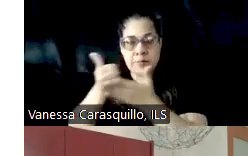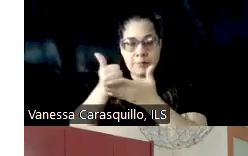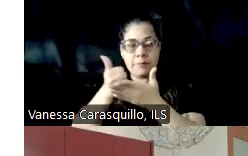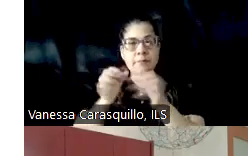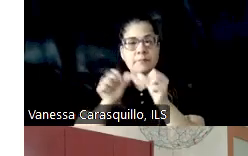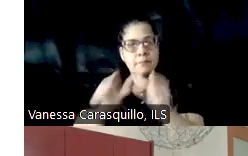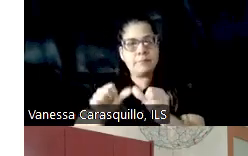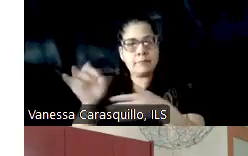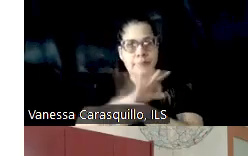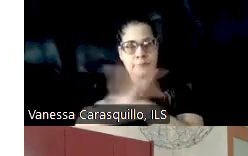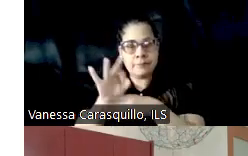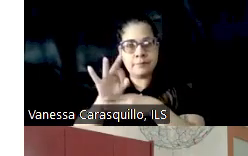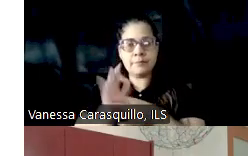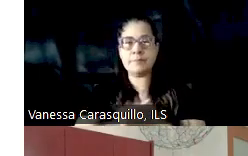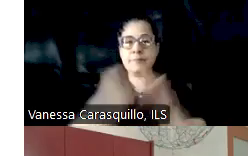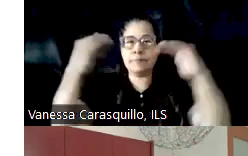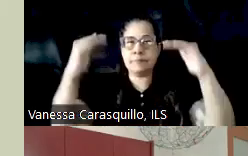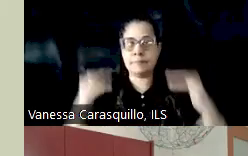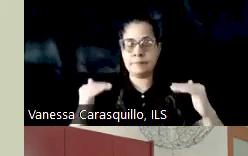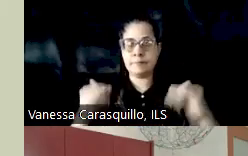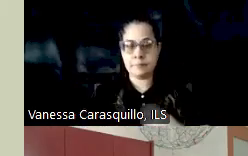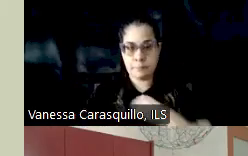funcionando. Pasamos a la próxima.